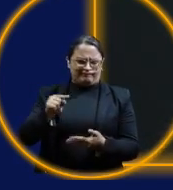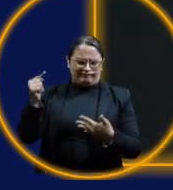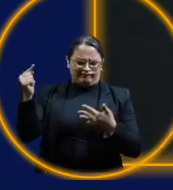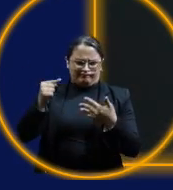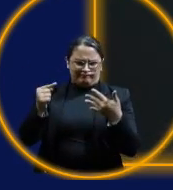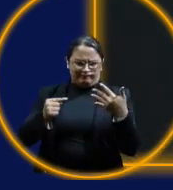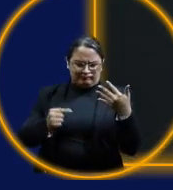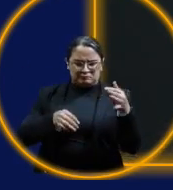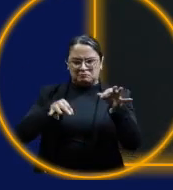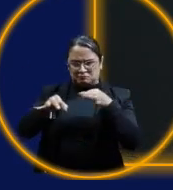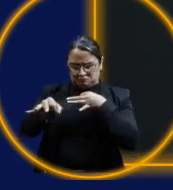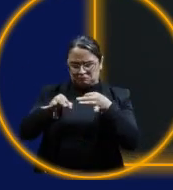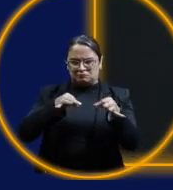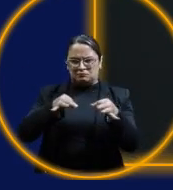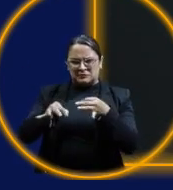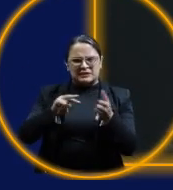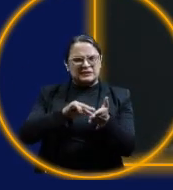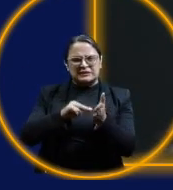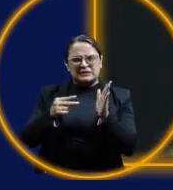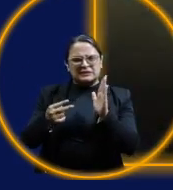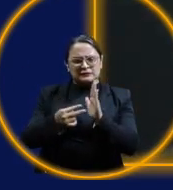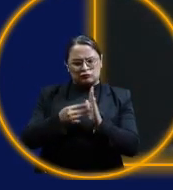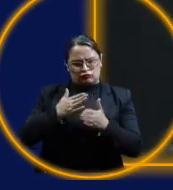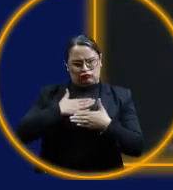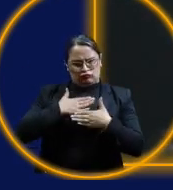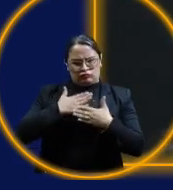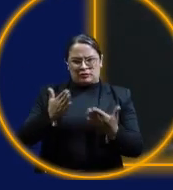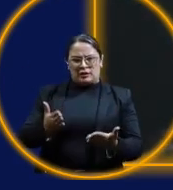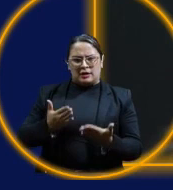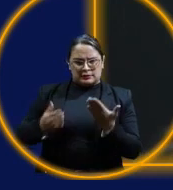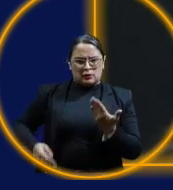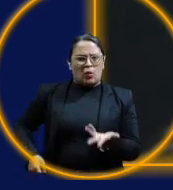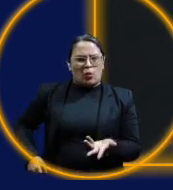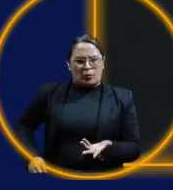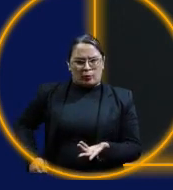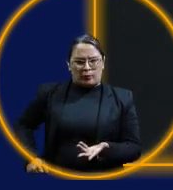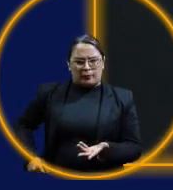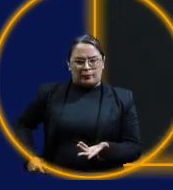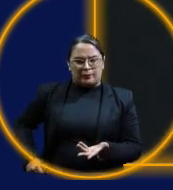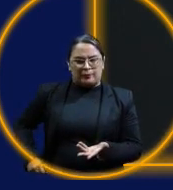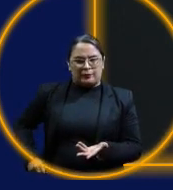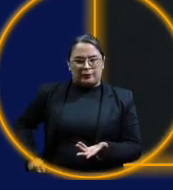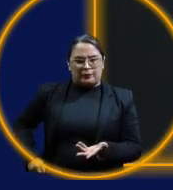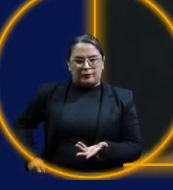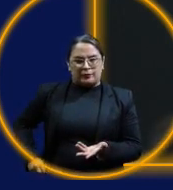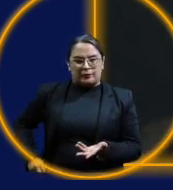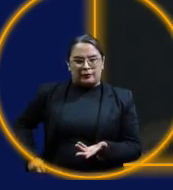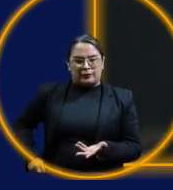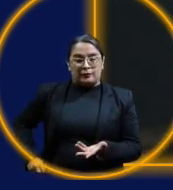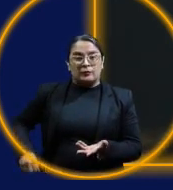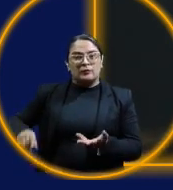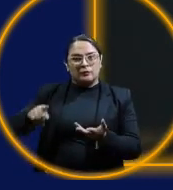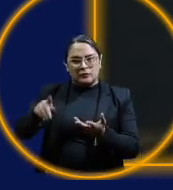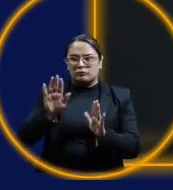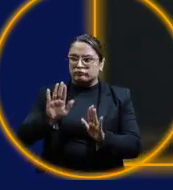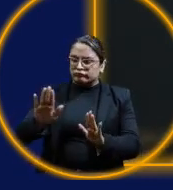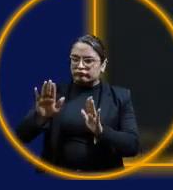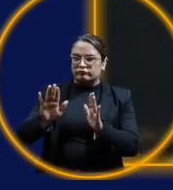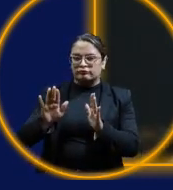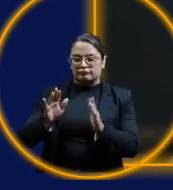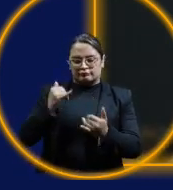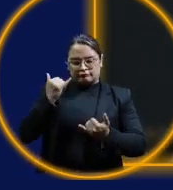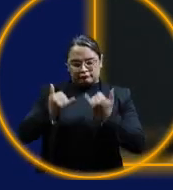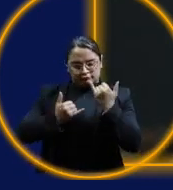quiero hablar acerca de lo que Qué es ser auténtico en la era digital Y cómo quedarse con su autenticidad